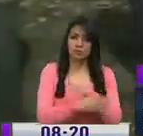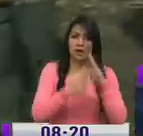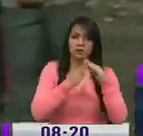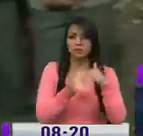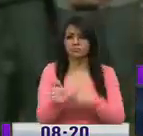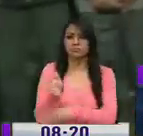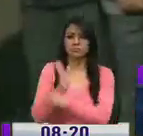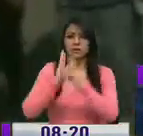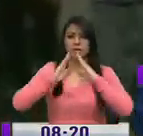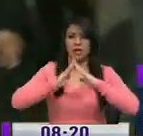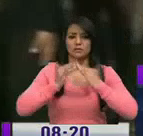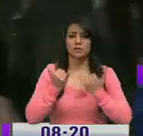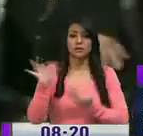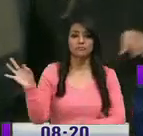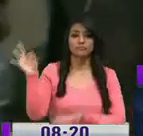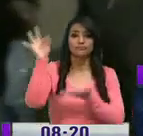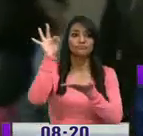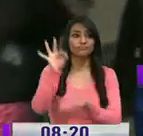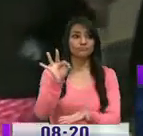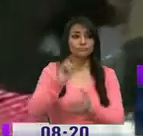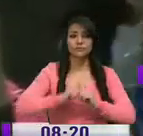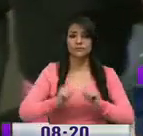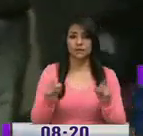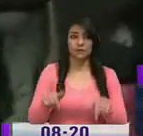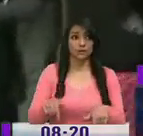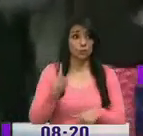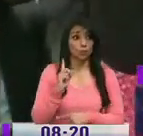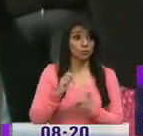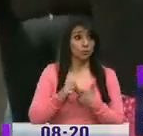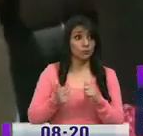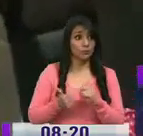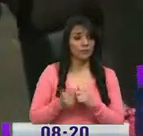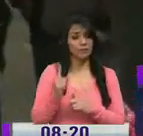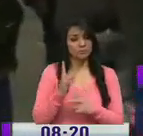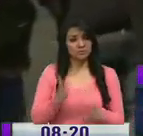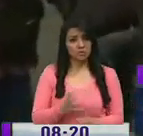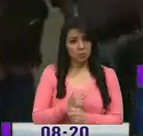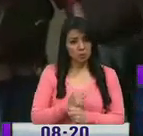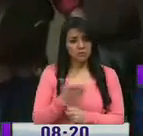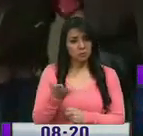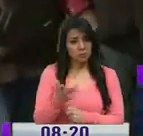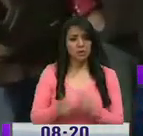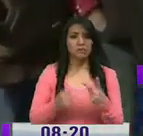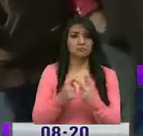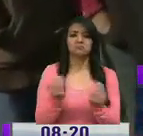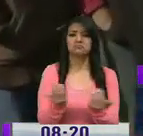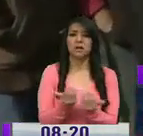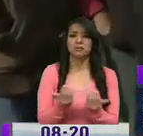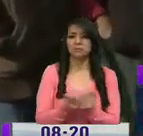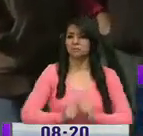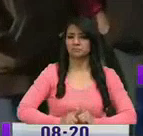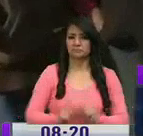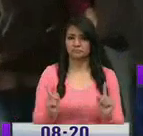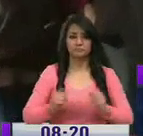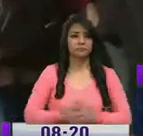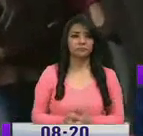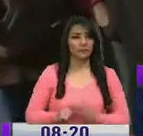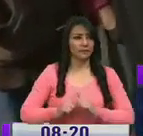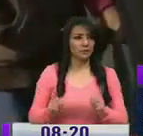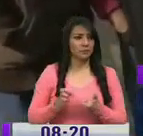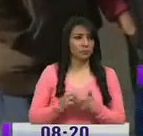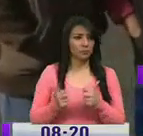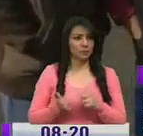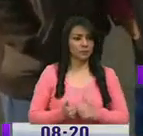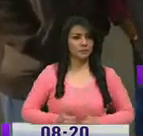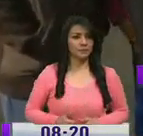Vamos a hablar con varios representantes entonces, porque este no es el único problema: la seguridad, la basura, hay varios problemas en este lugar. Señora, muy buenos